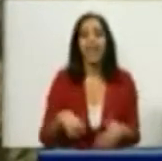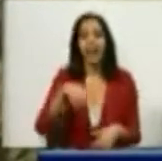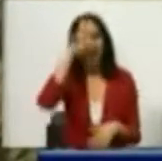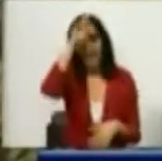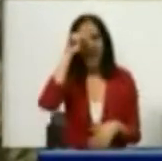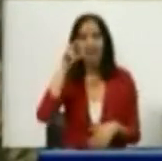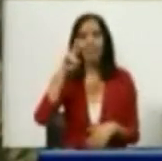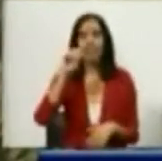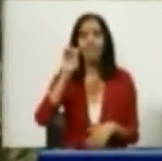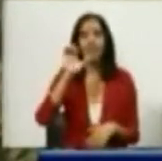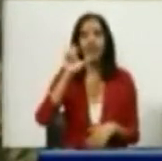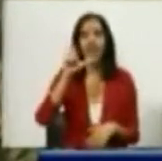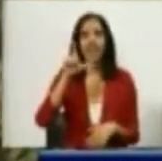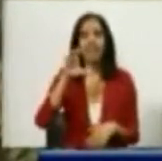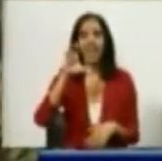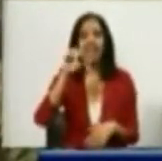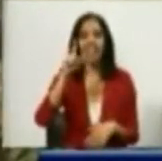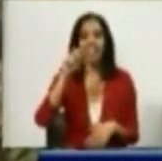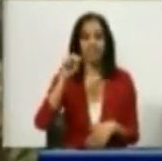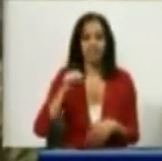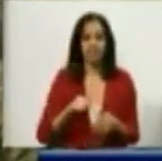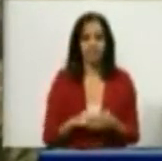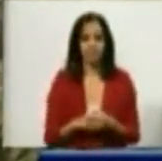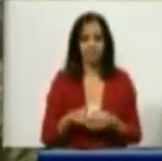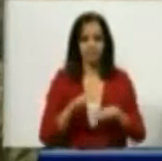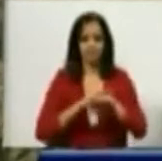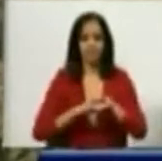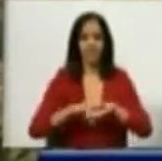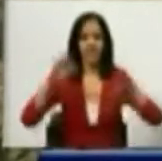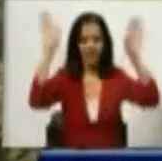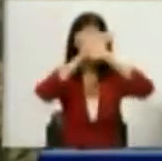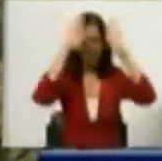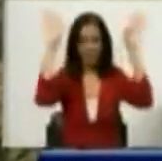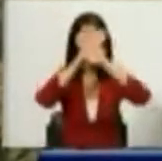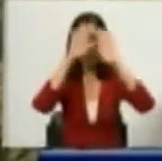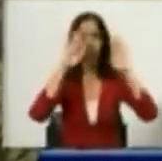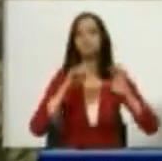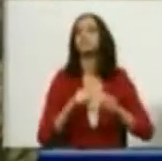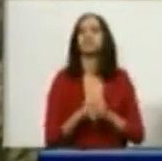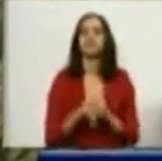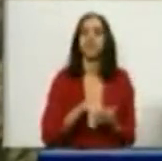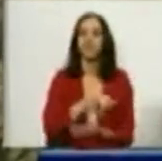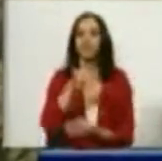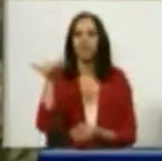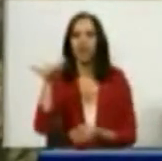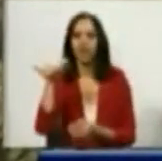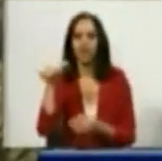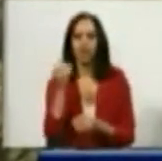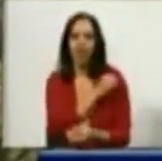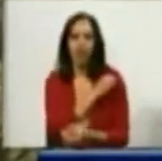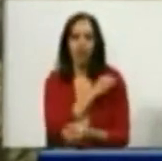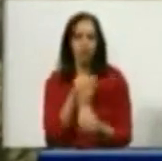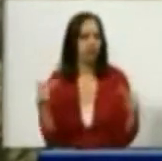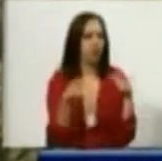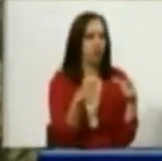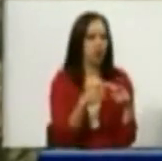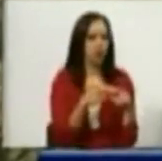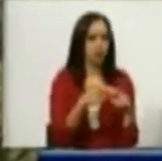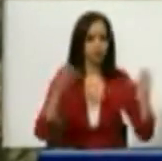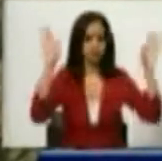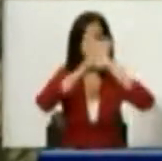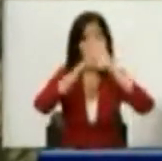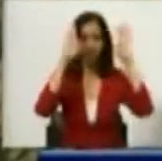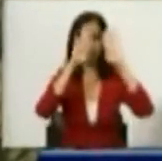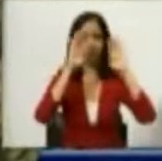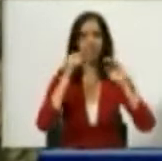Pérez cuando Carlos Andrés se iba para Suiza para una Cumbre que había allá y Carlos Andrés antes